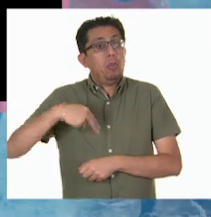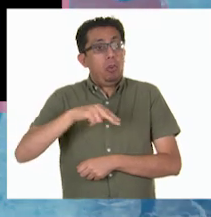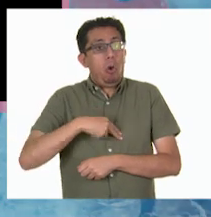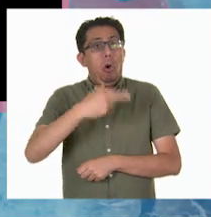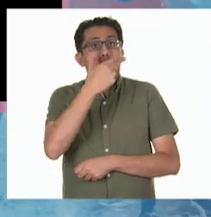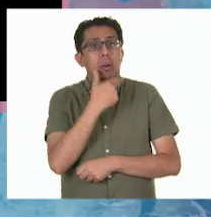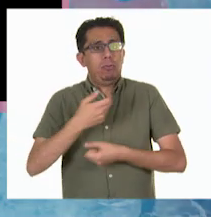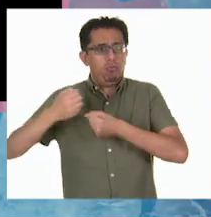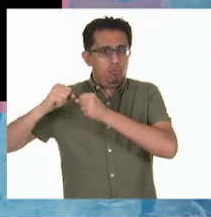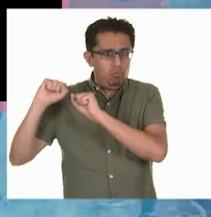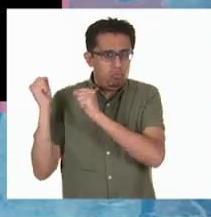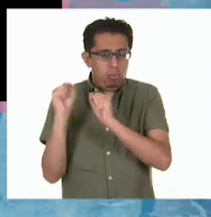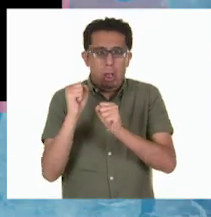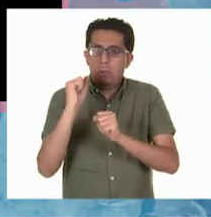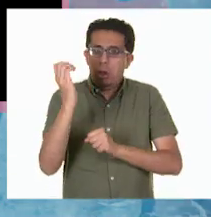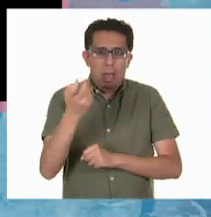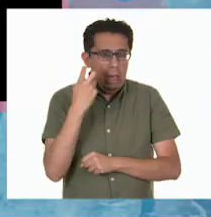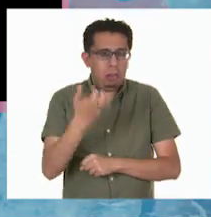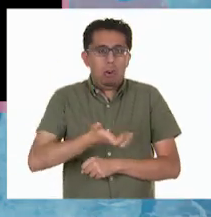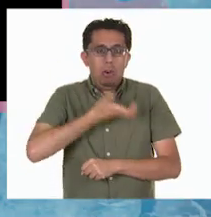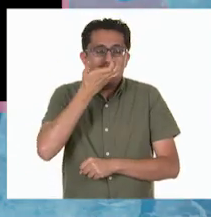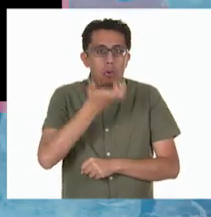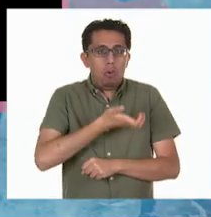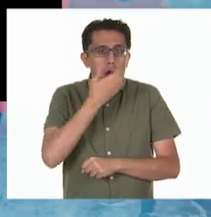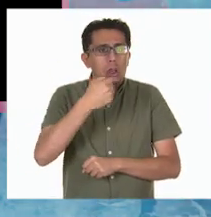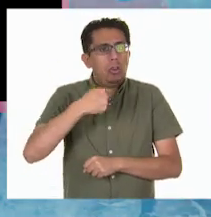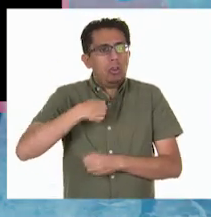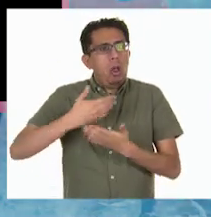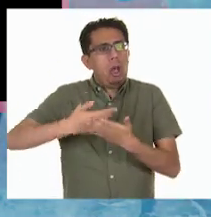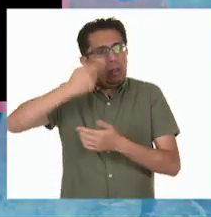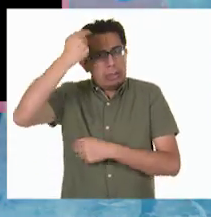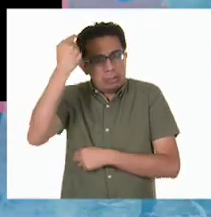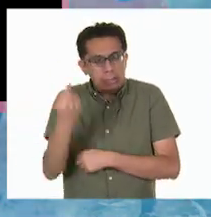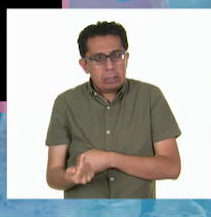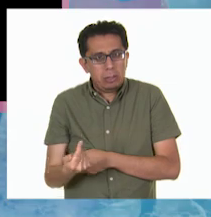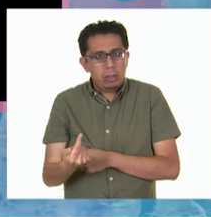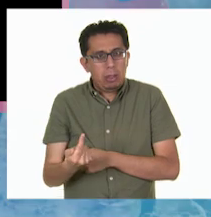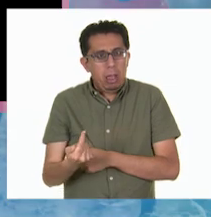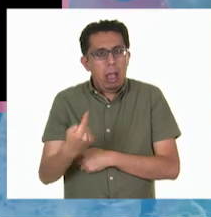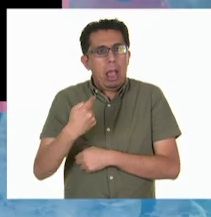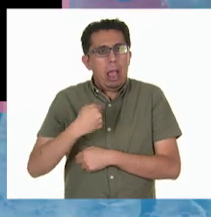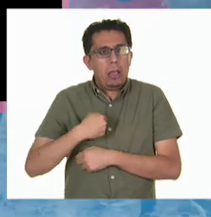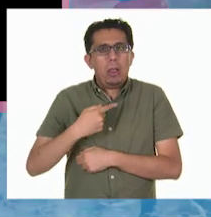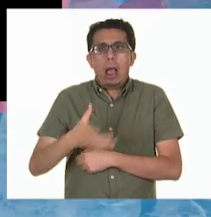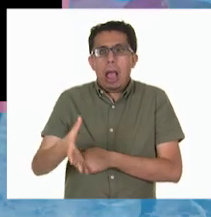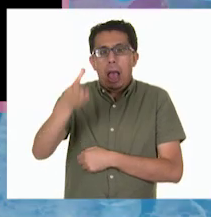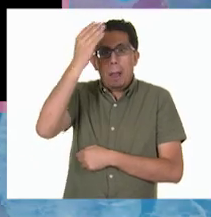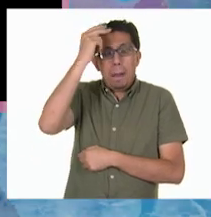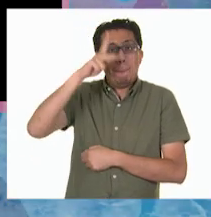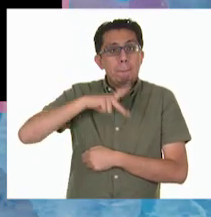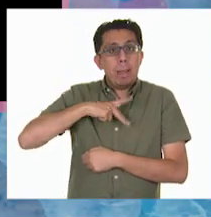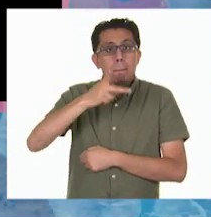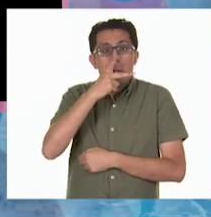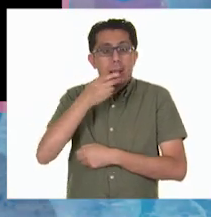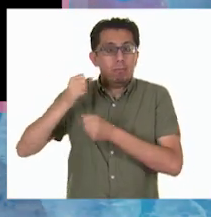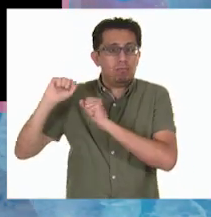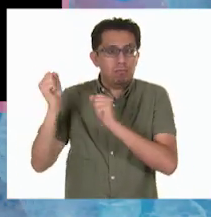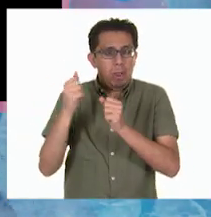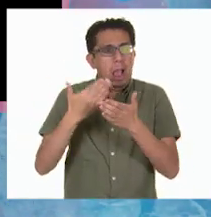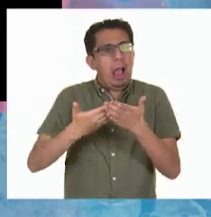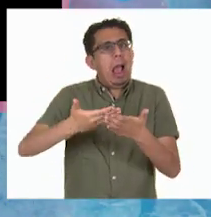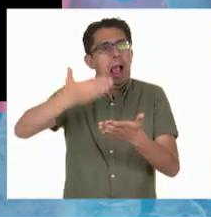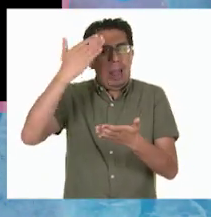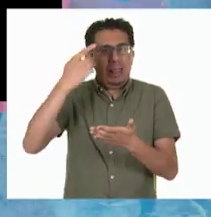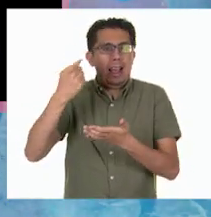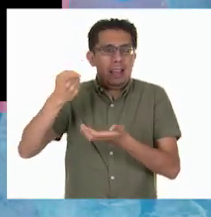hombres. Es la tradición. Yo desde niño me enseñé viendo a mi papá corredor cuando se armaban las carreras de mi